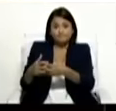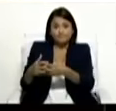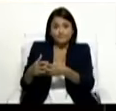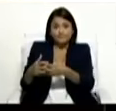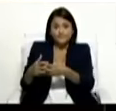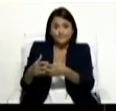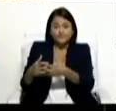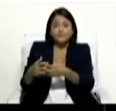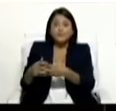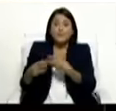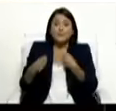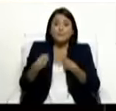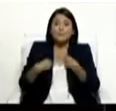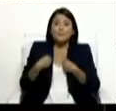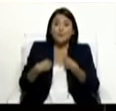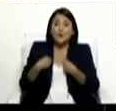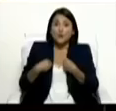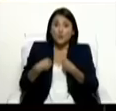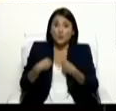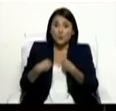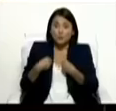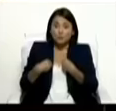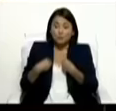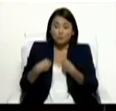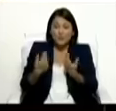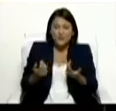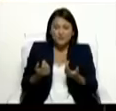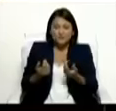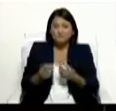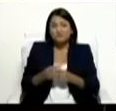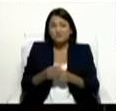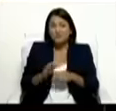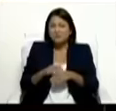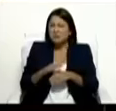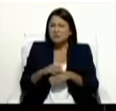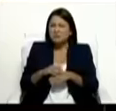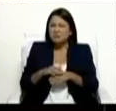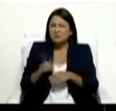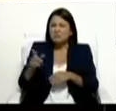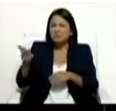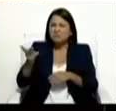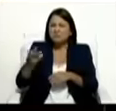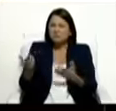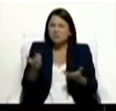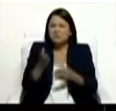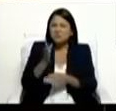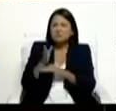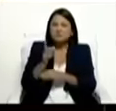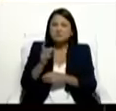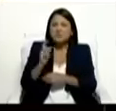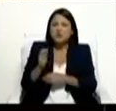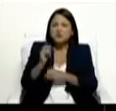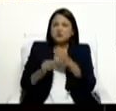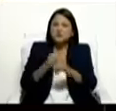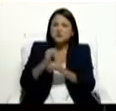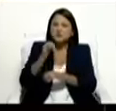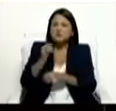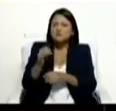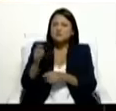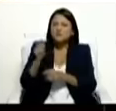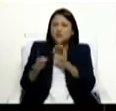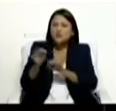República Cooperativa de Guyana, porque si no nos explica que hayan cometido la barbaridad y el exabrupto de acudir a un tribunal